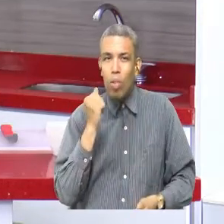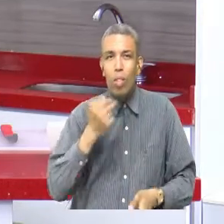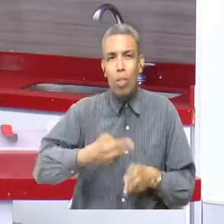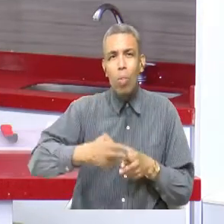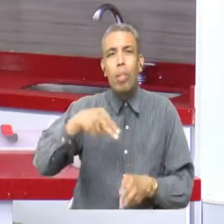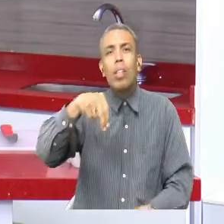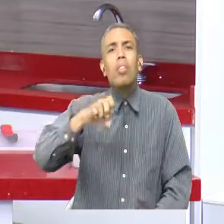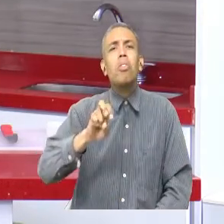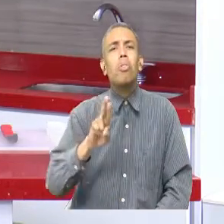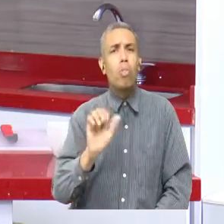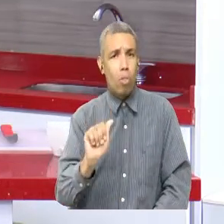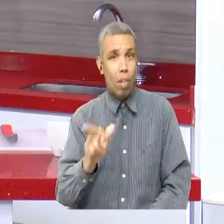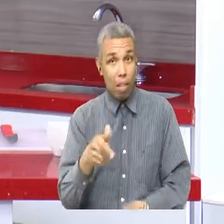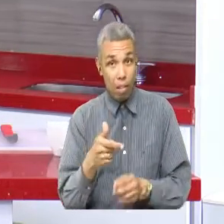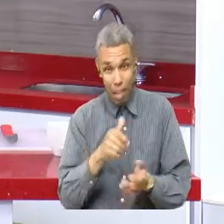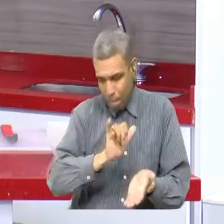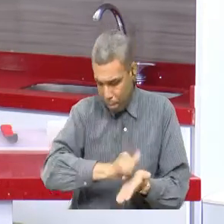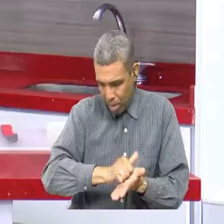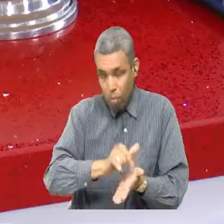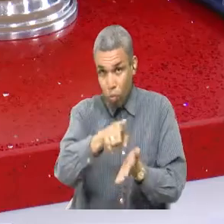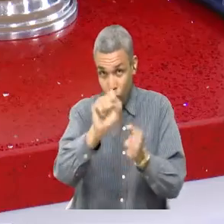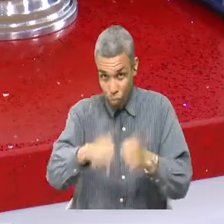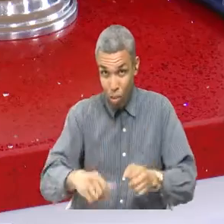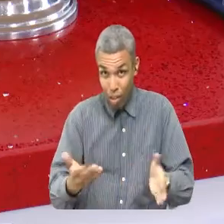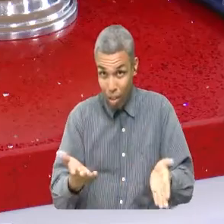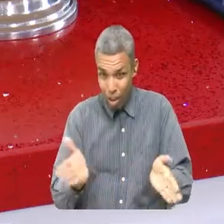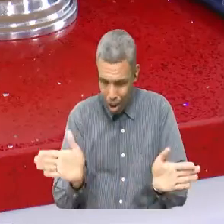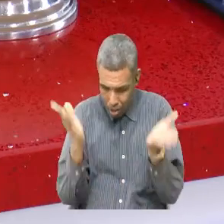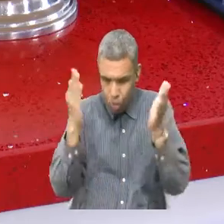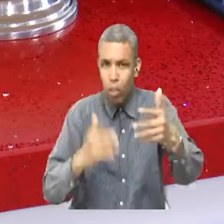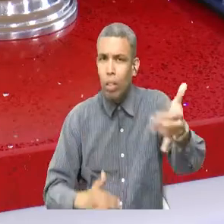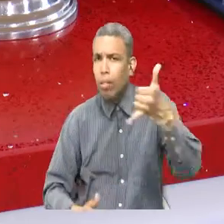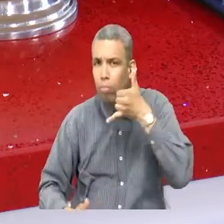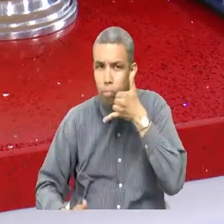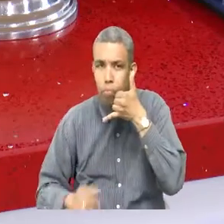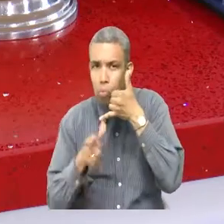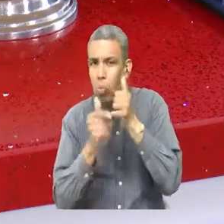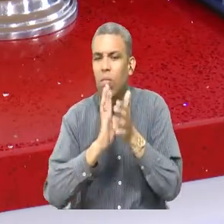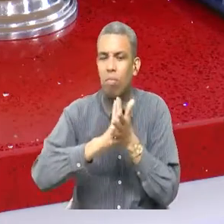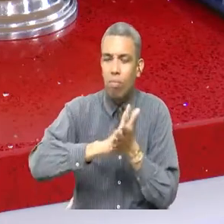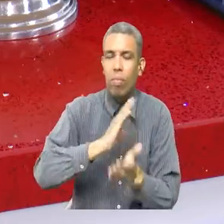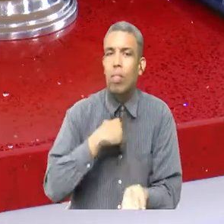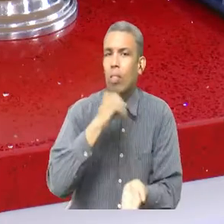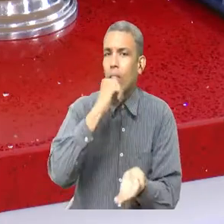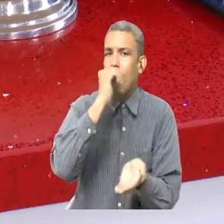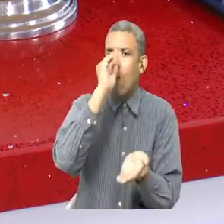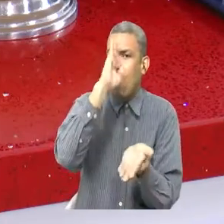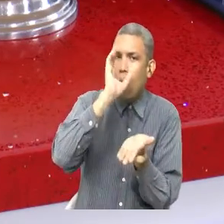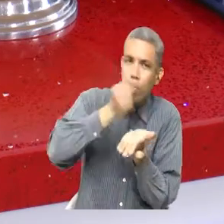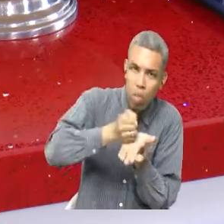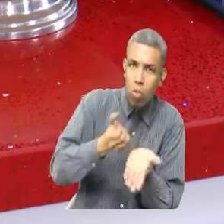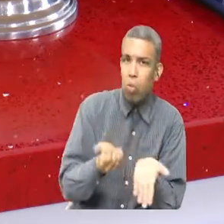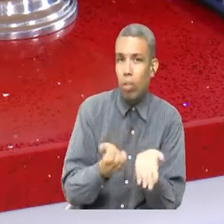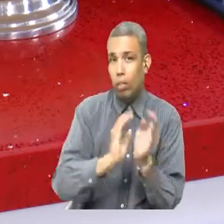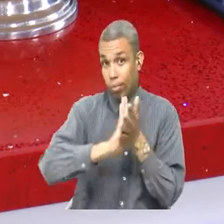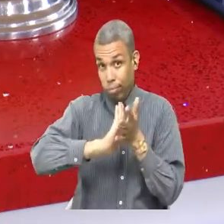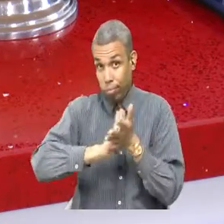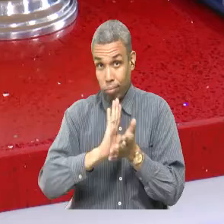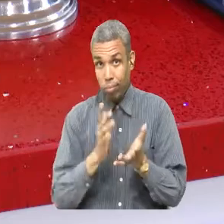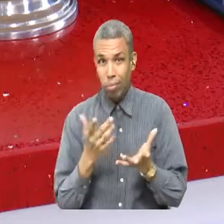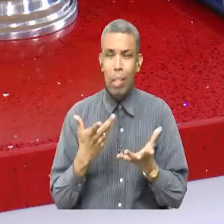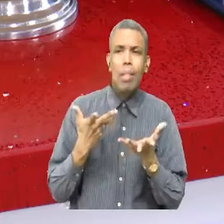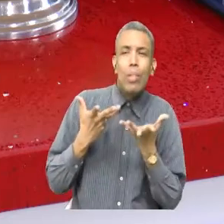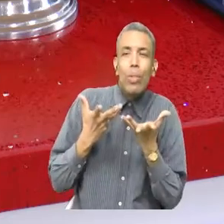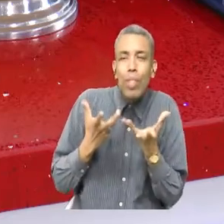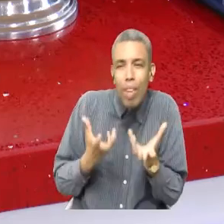son para la cocina, si les encanta la receta del día de hoy, cuál es la receta que les gustaría que nosotros tuviéramos aquí en el programa para que ustedes aprendan a hacer,